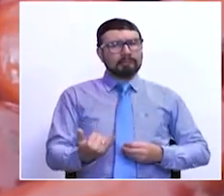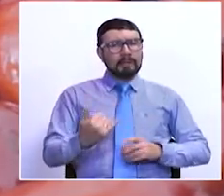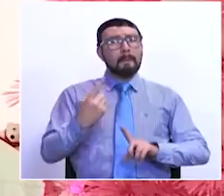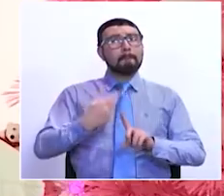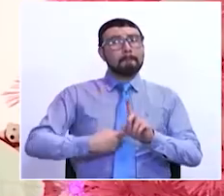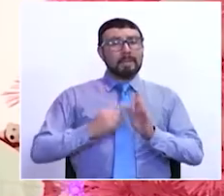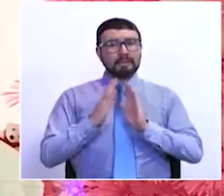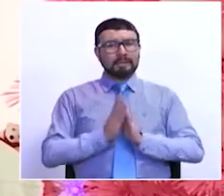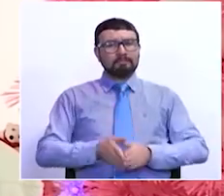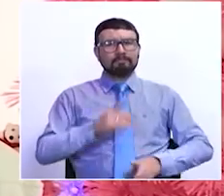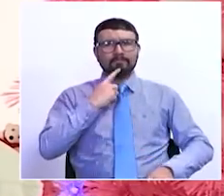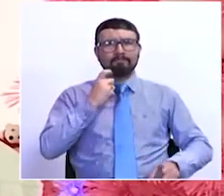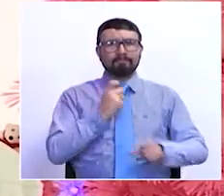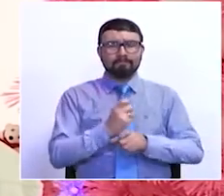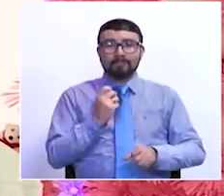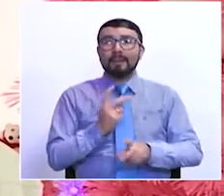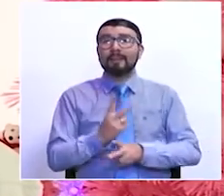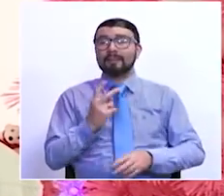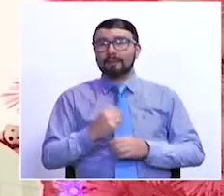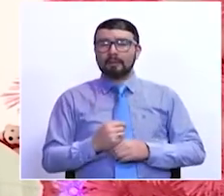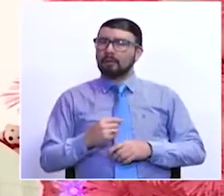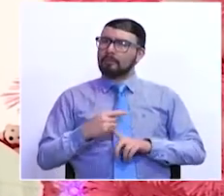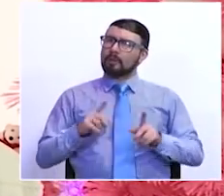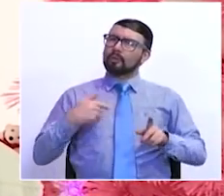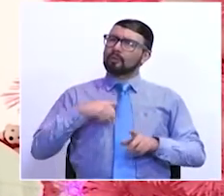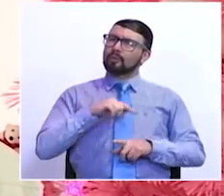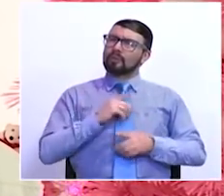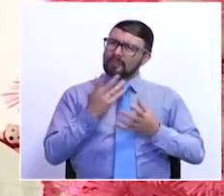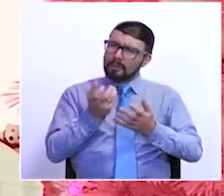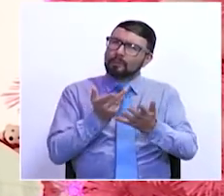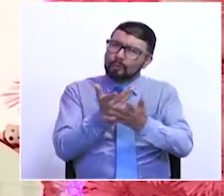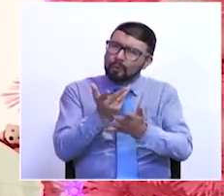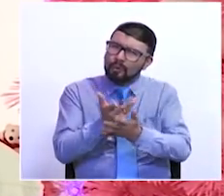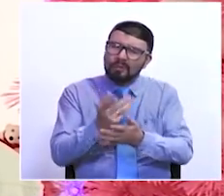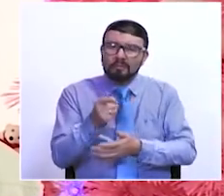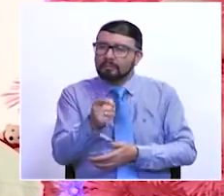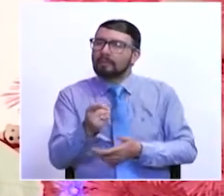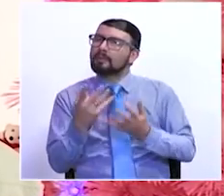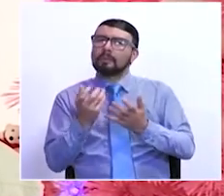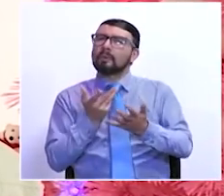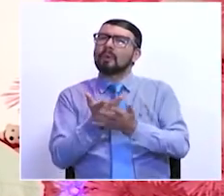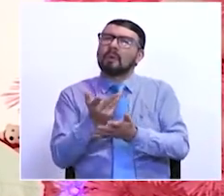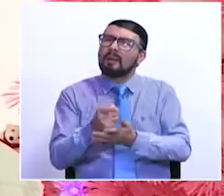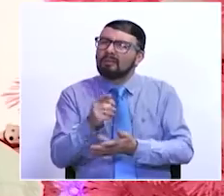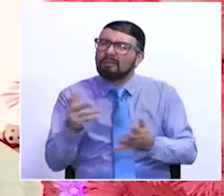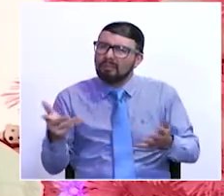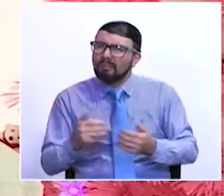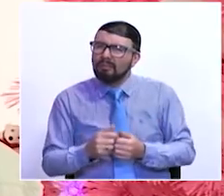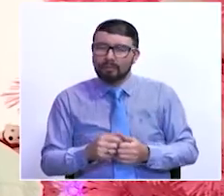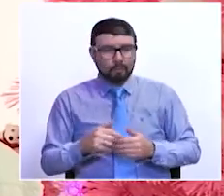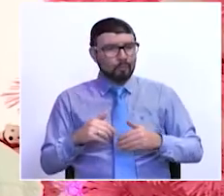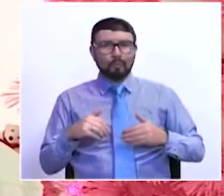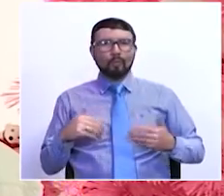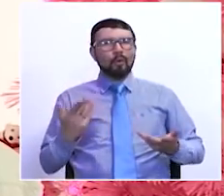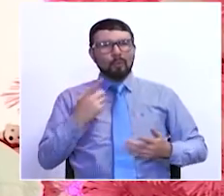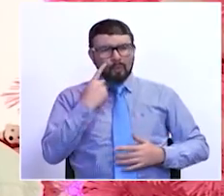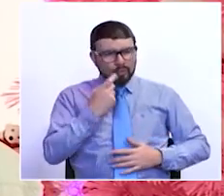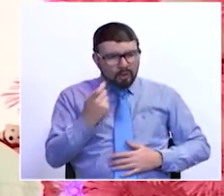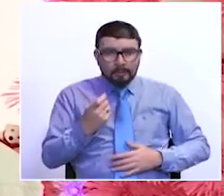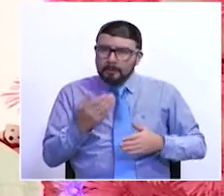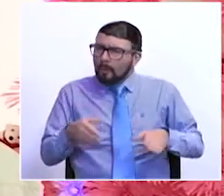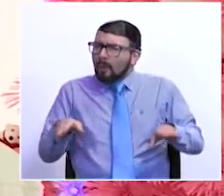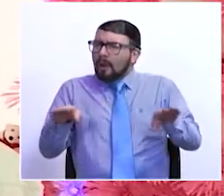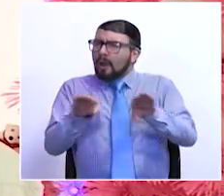digamos que la finalidad de lo que queremos contarles acá es cómo buscamos un equilibrio. Porque no vinimos a decirles no